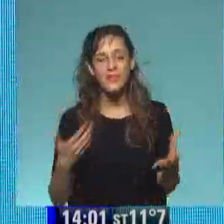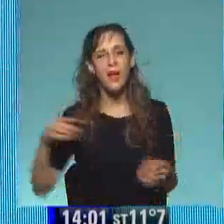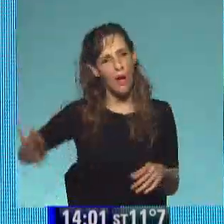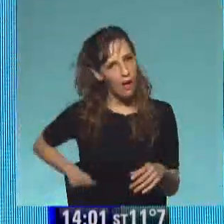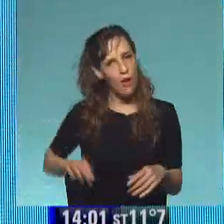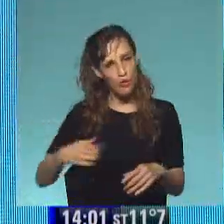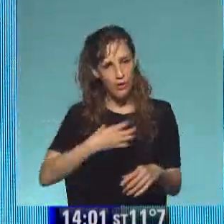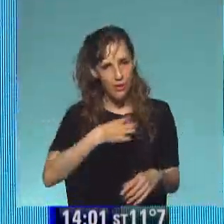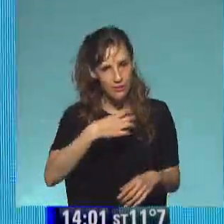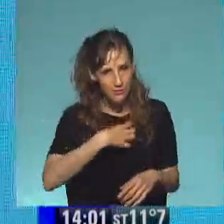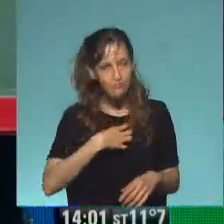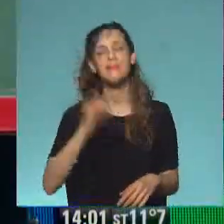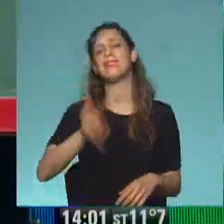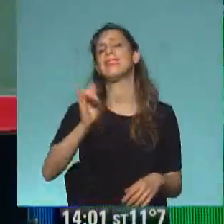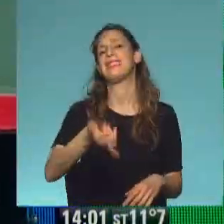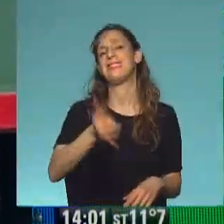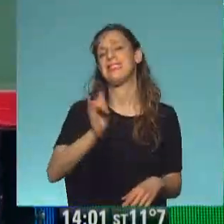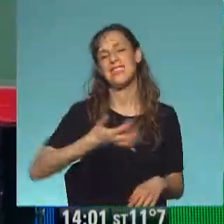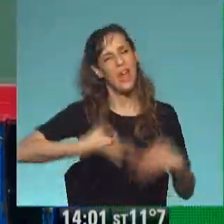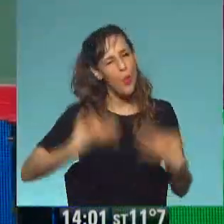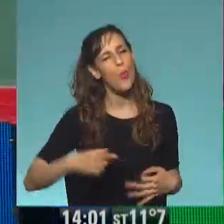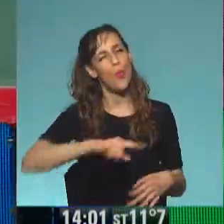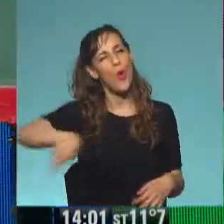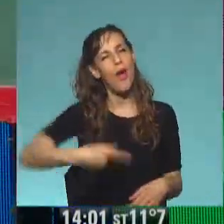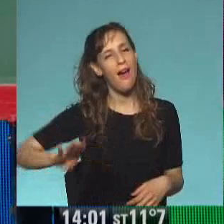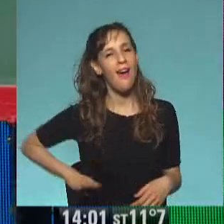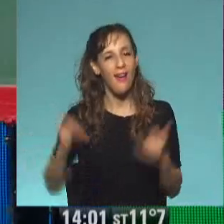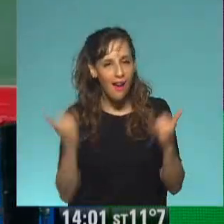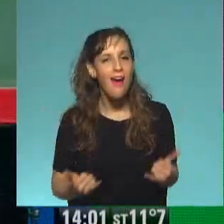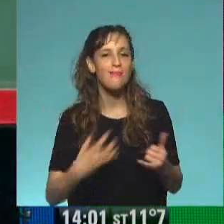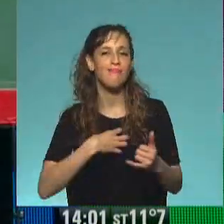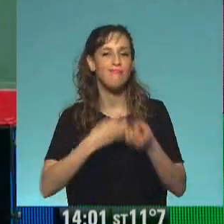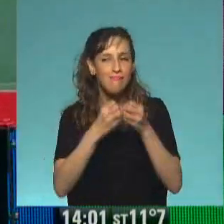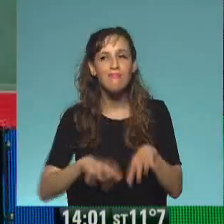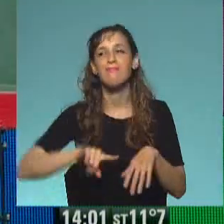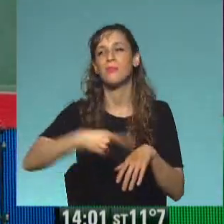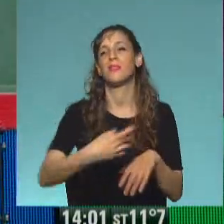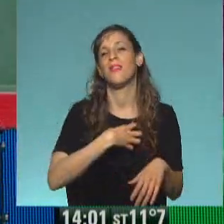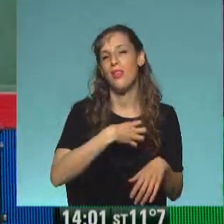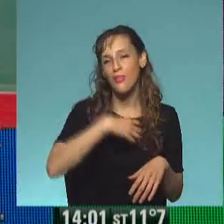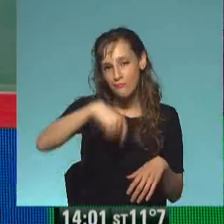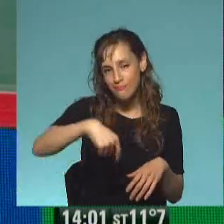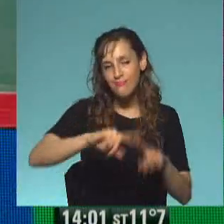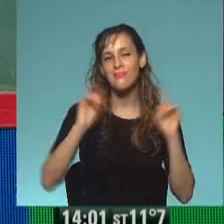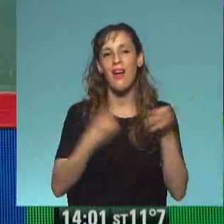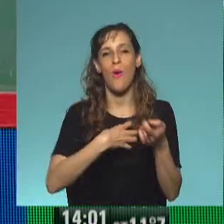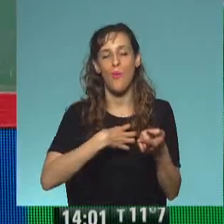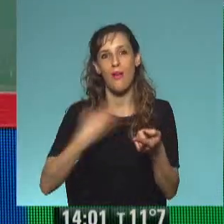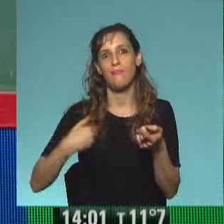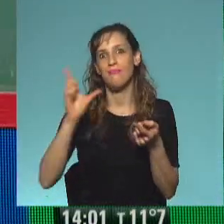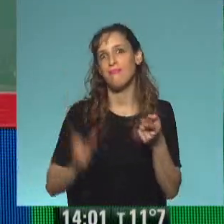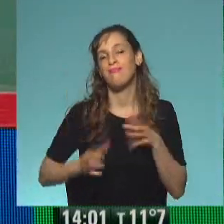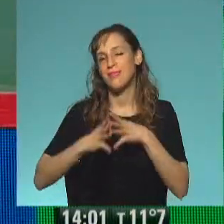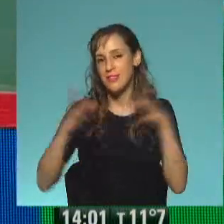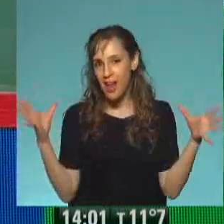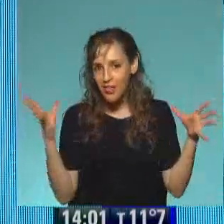arrancar esta clase? ¡Sí! Seguro que sí, empieza una nueva clase de primer grado acá en el aula más grande de la